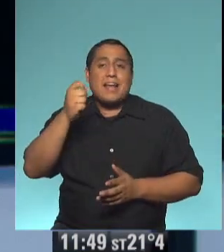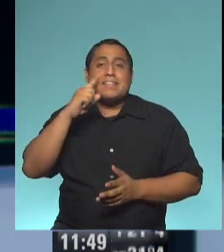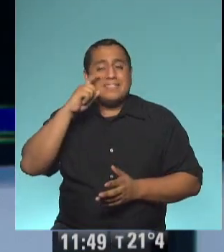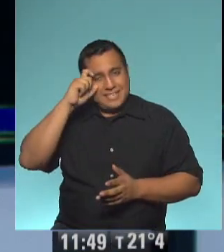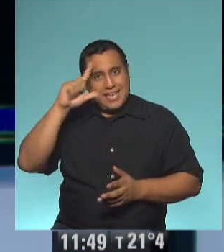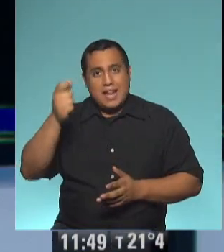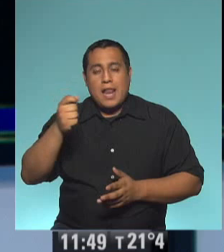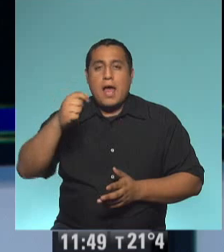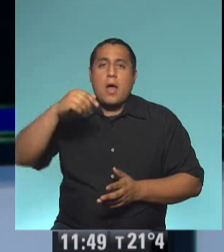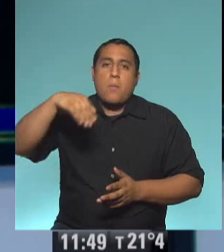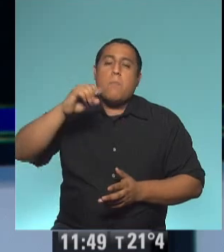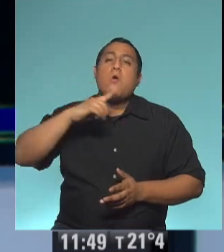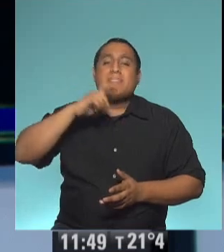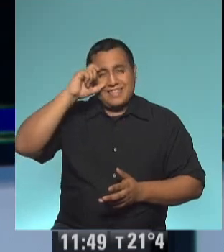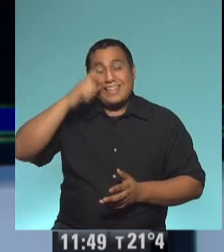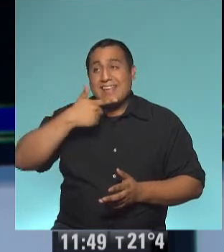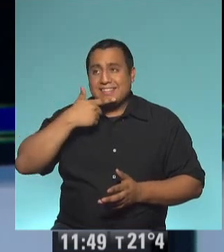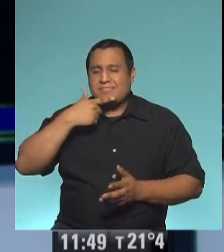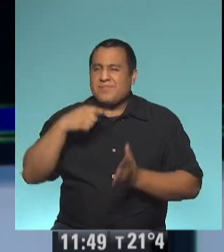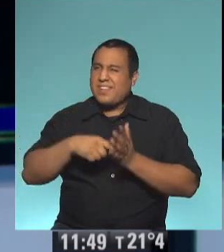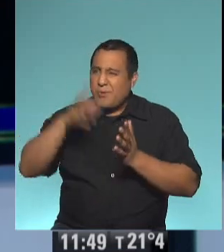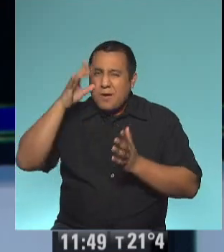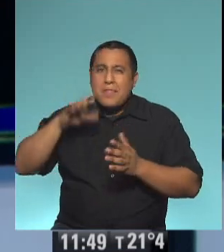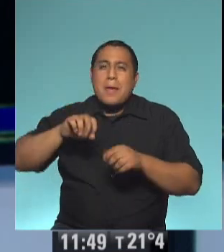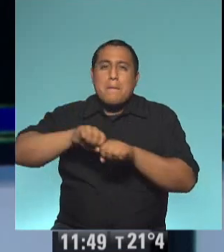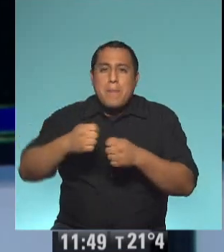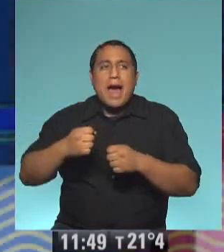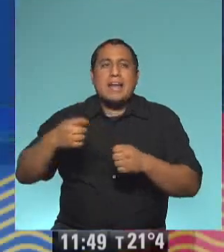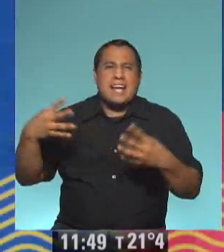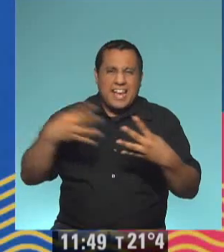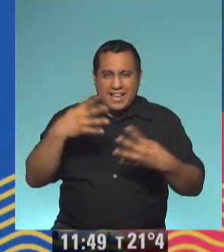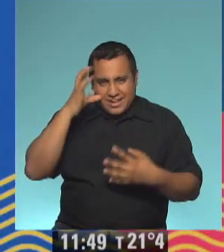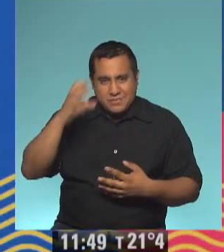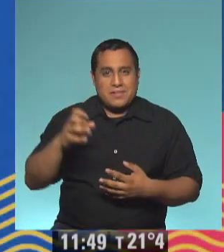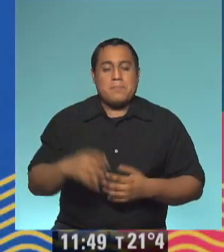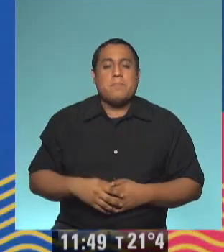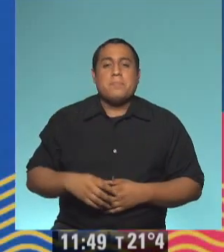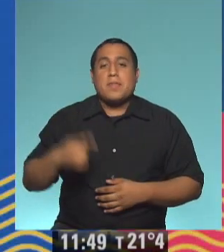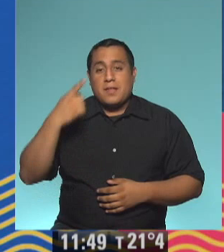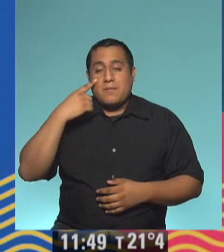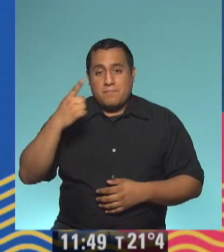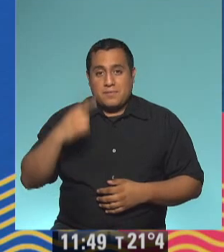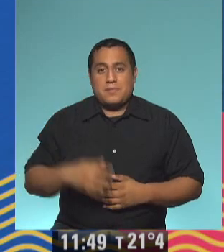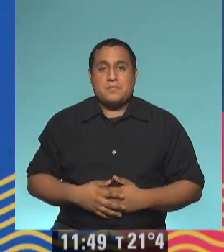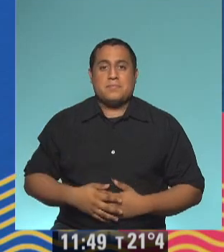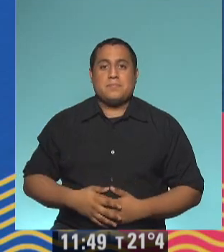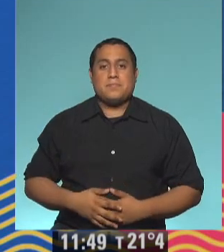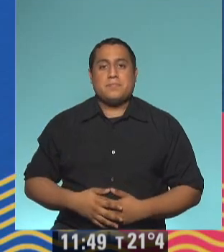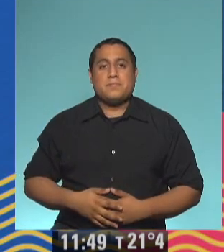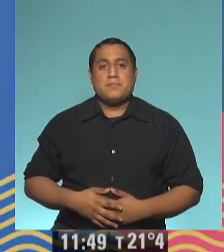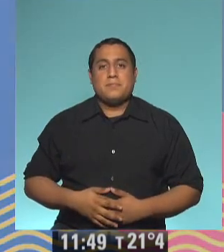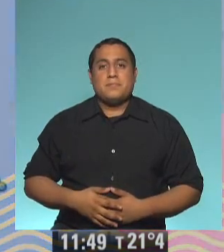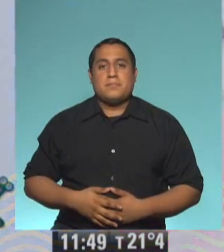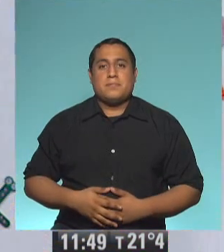La guerra de los panes. Así yo acá, que vamos me estoy a buscarlo. Acercando. Acá tenemos la vaca ventilador y otro poema